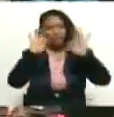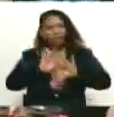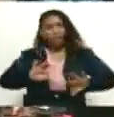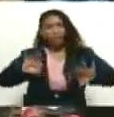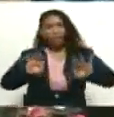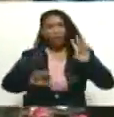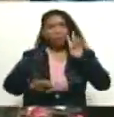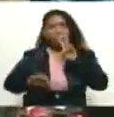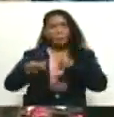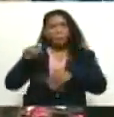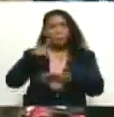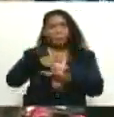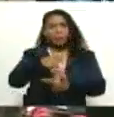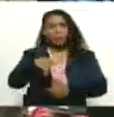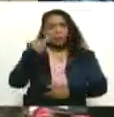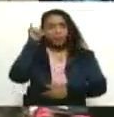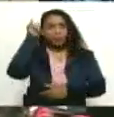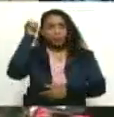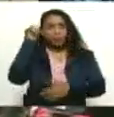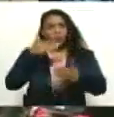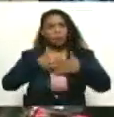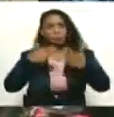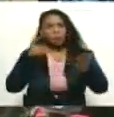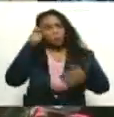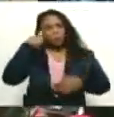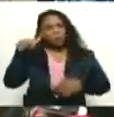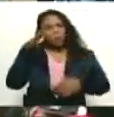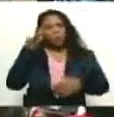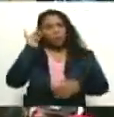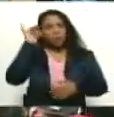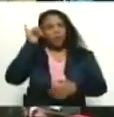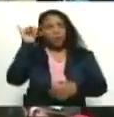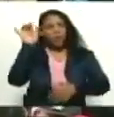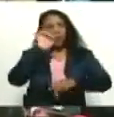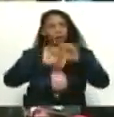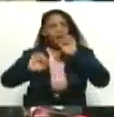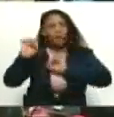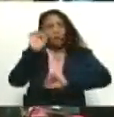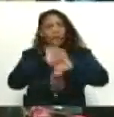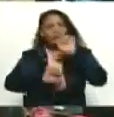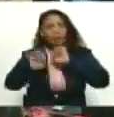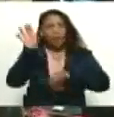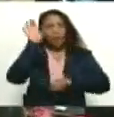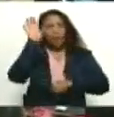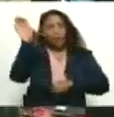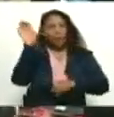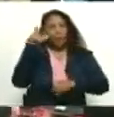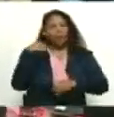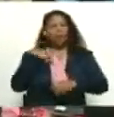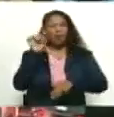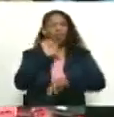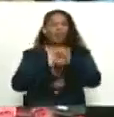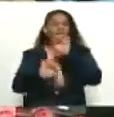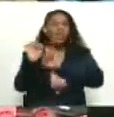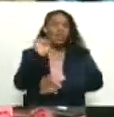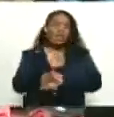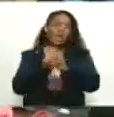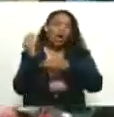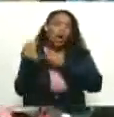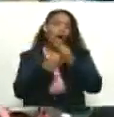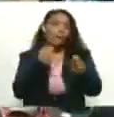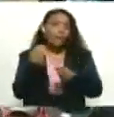me vengo para Yaracuy a la orden del pueblo de Yaracuy a defender la patria donde tengamos que defenderla y como